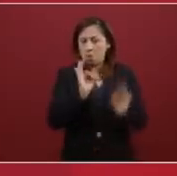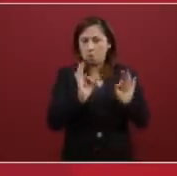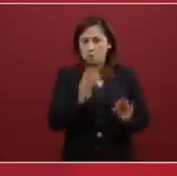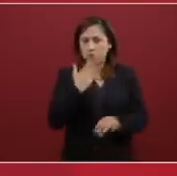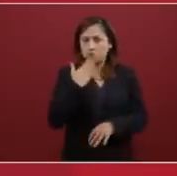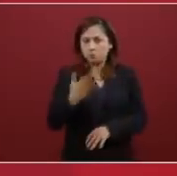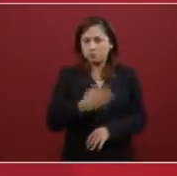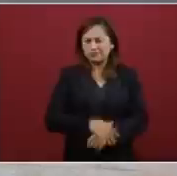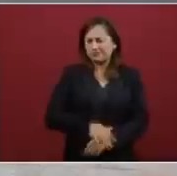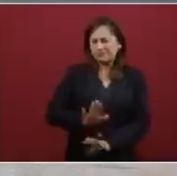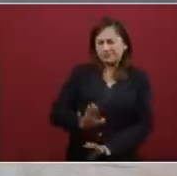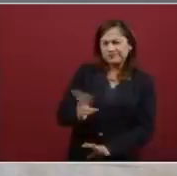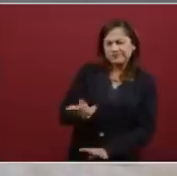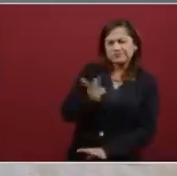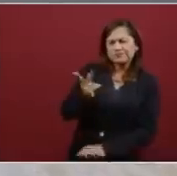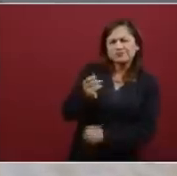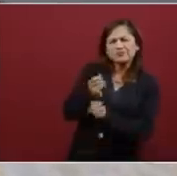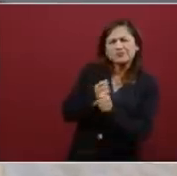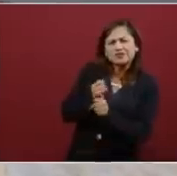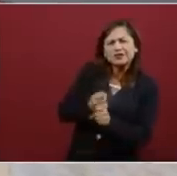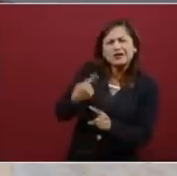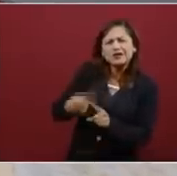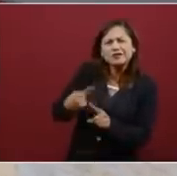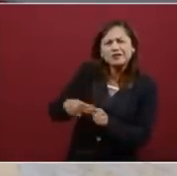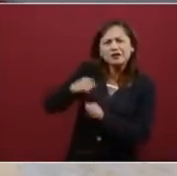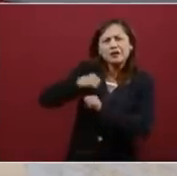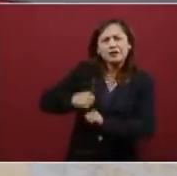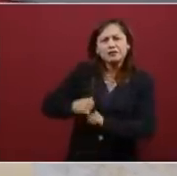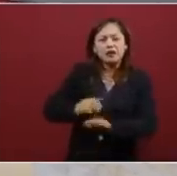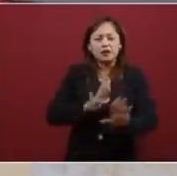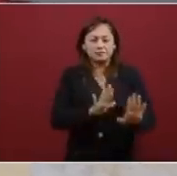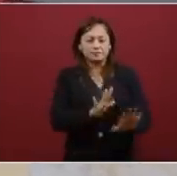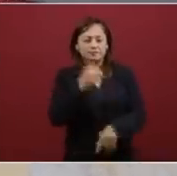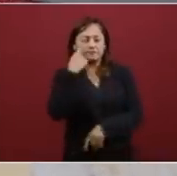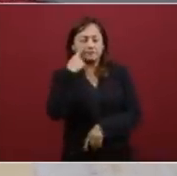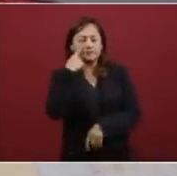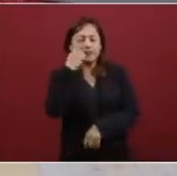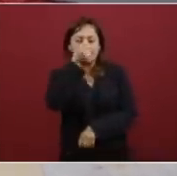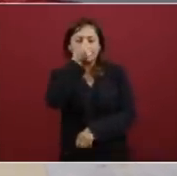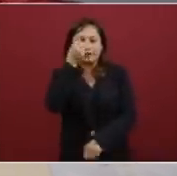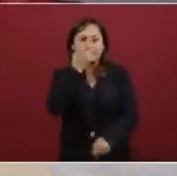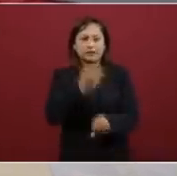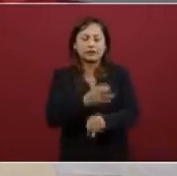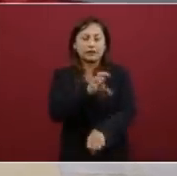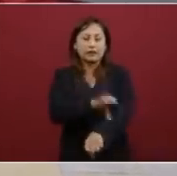estudio? A la Secretaría de Energía